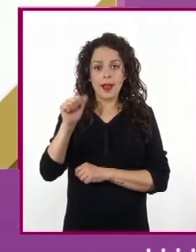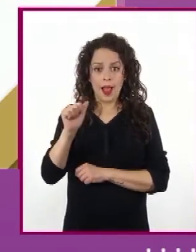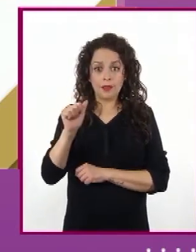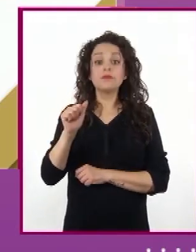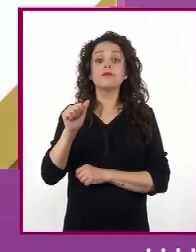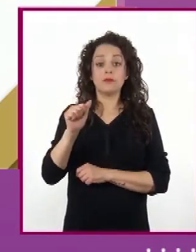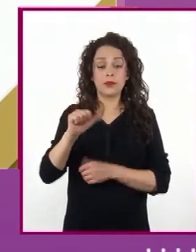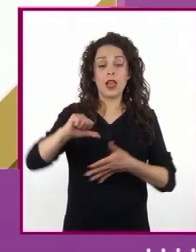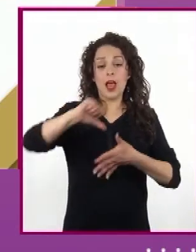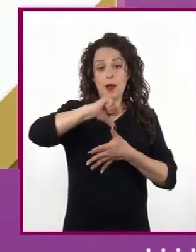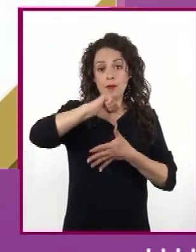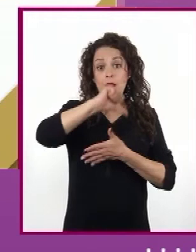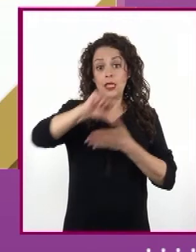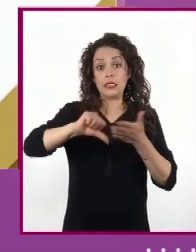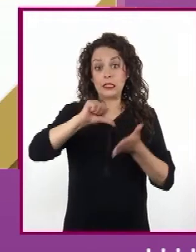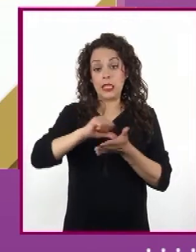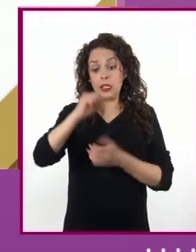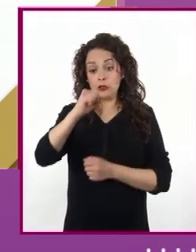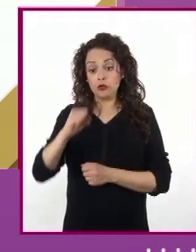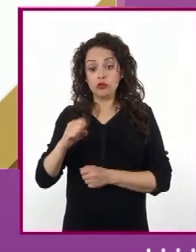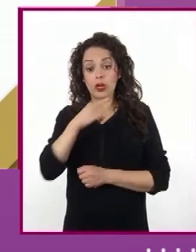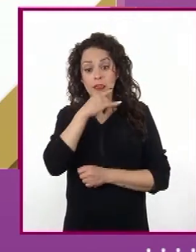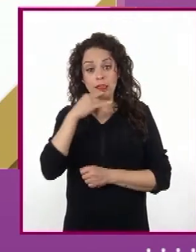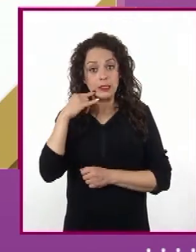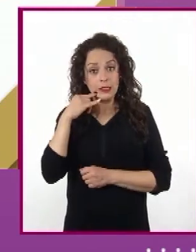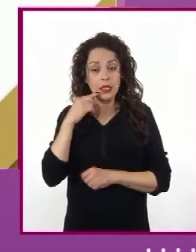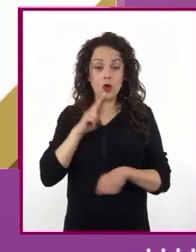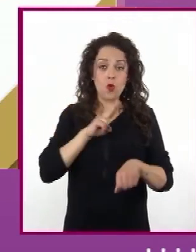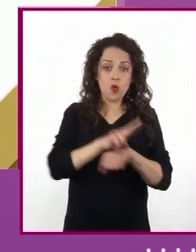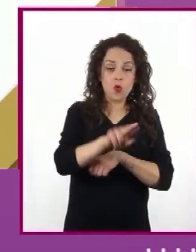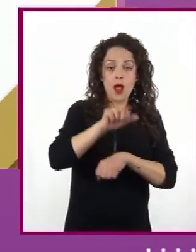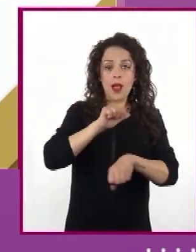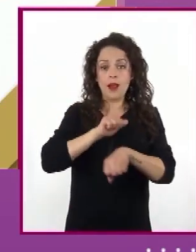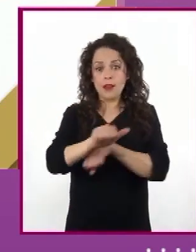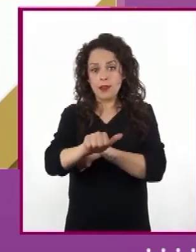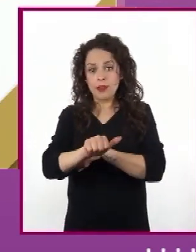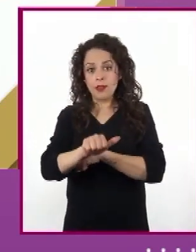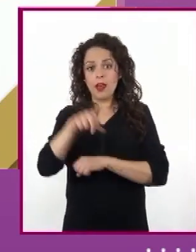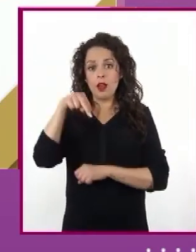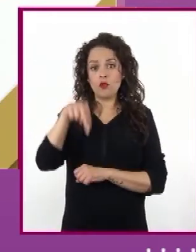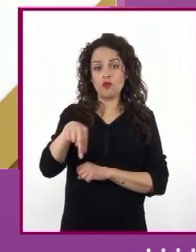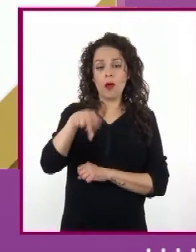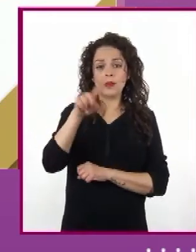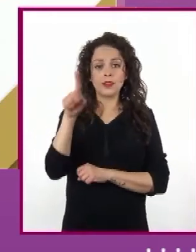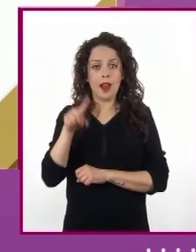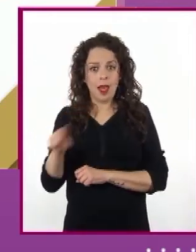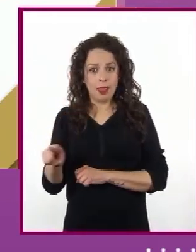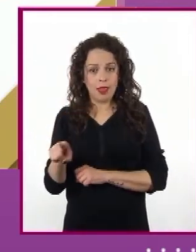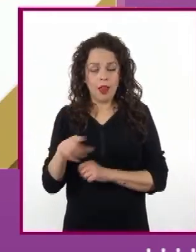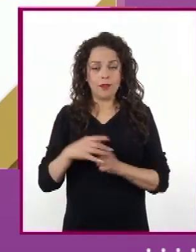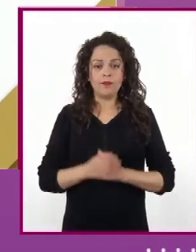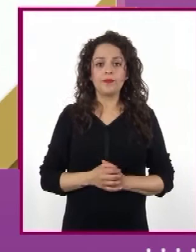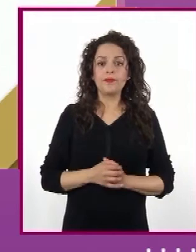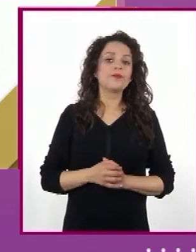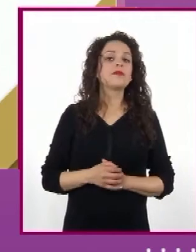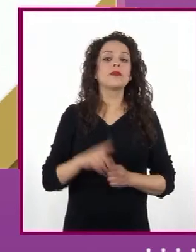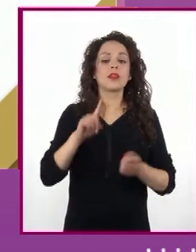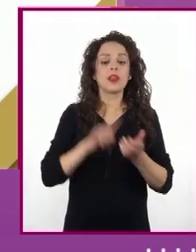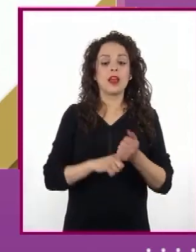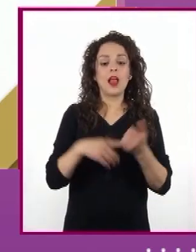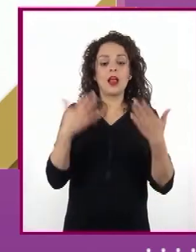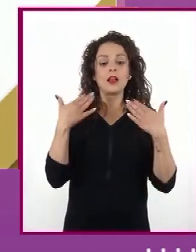centro y sur de Chile, este de Uruguay, Argentina y Nueva Zelanda. Por su parte, en el clima